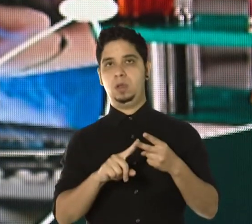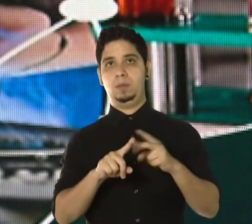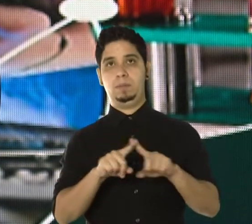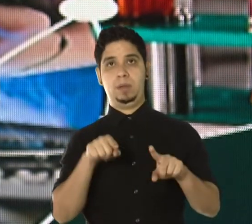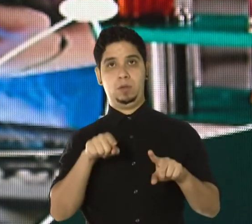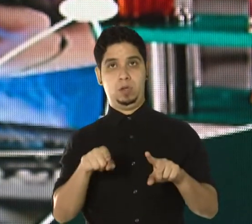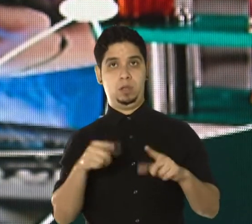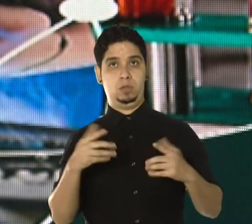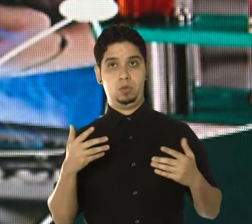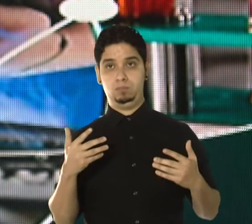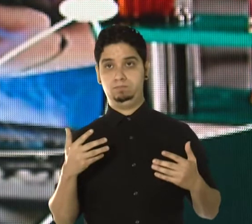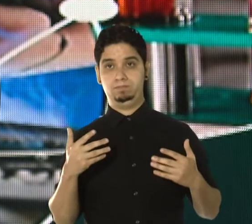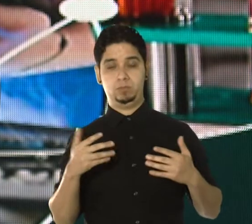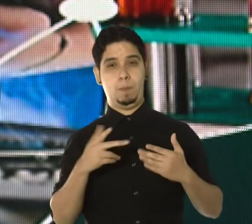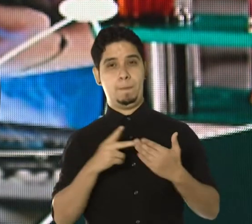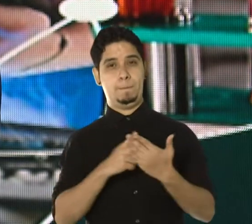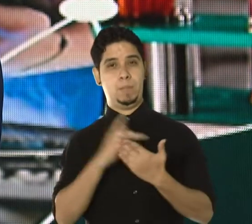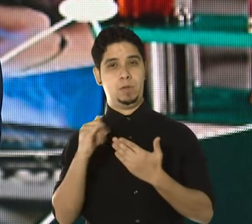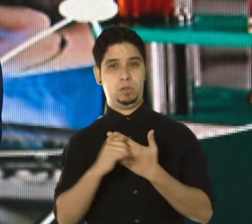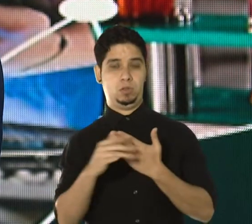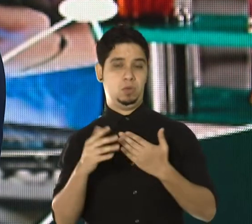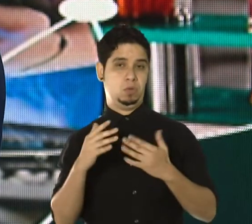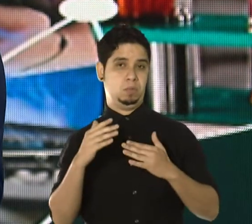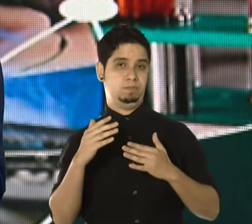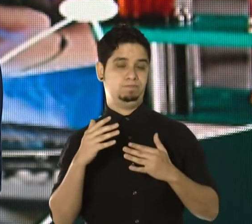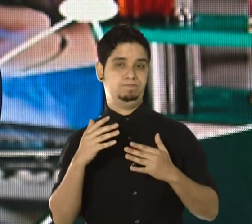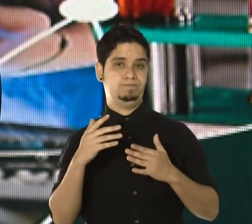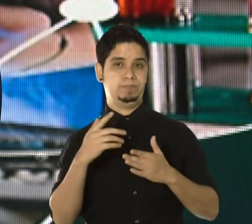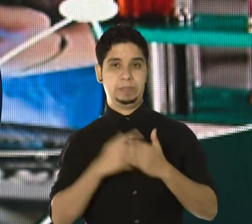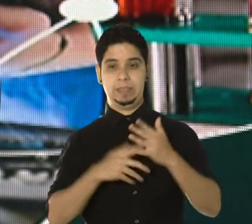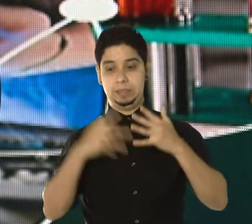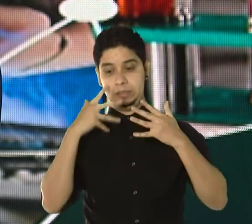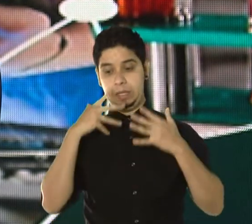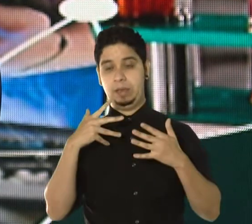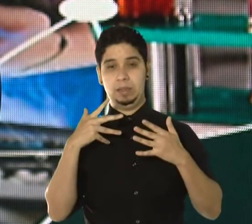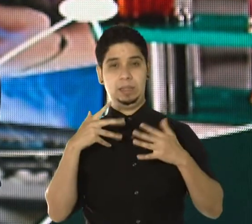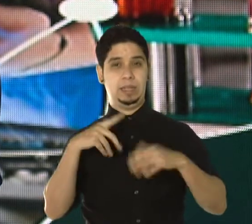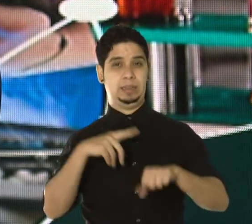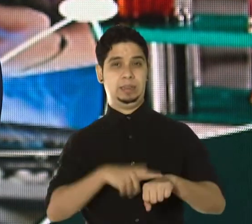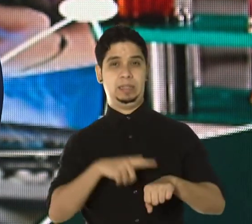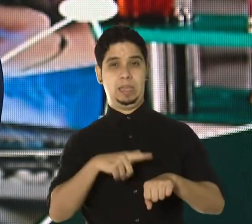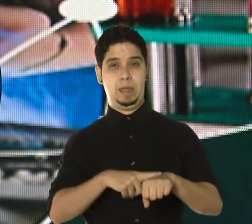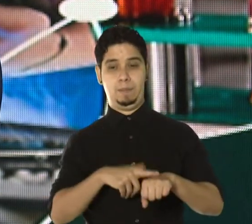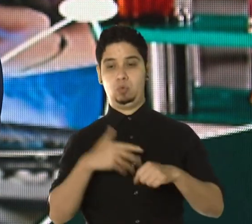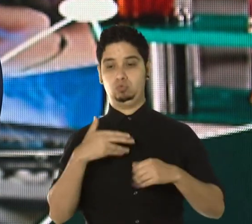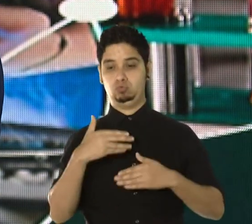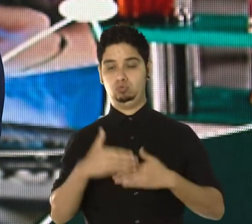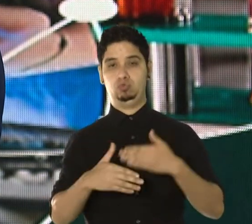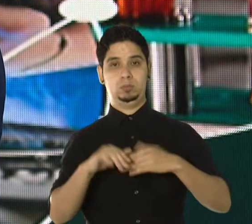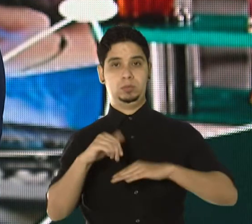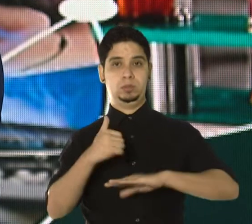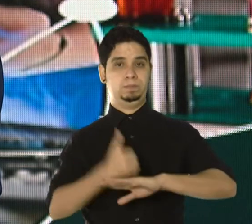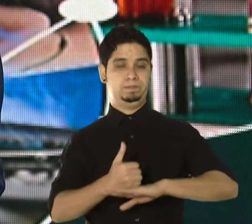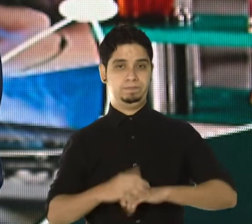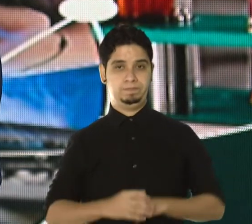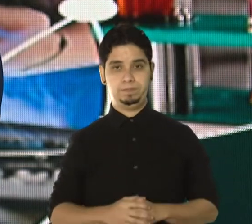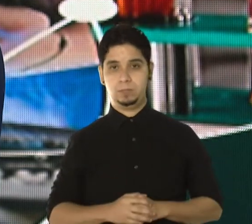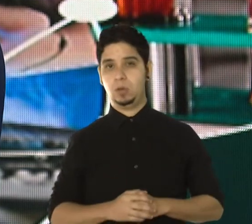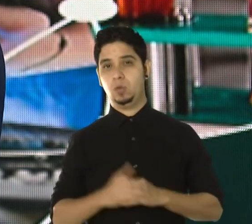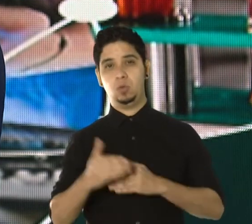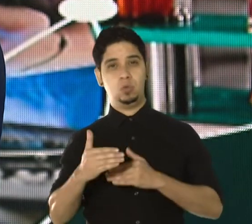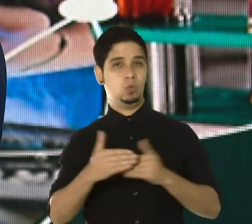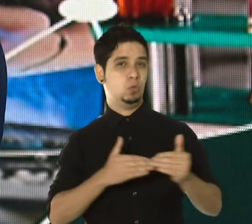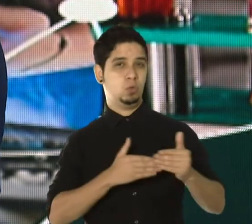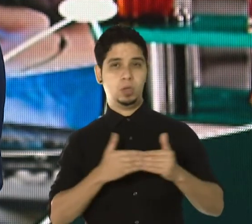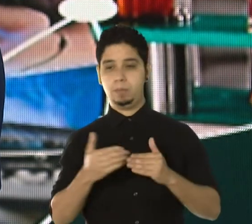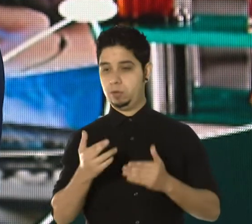estos son unos proyectos que desgraciadamente toman tiempo, e independientemente de